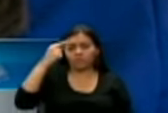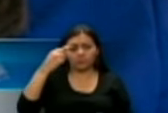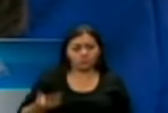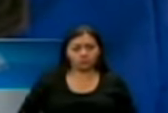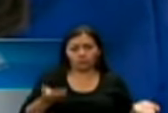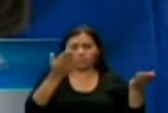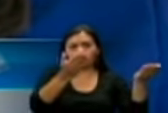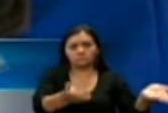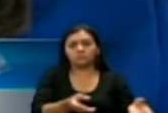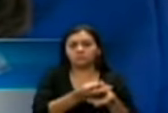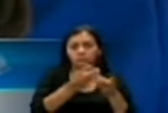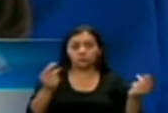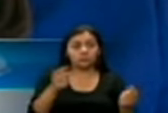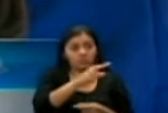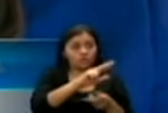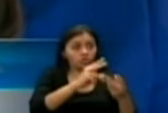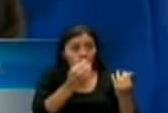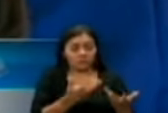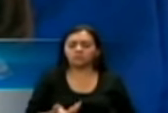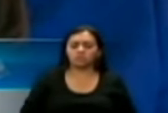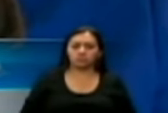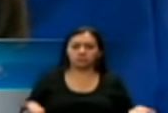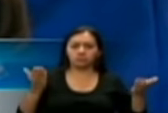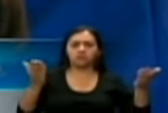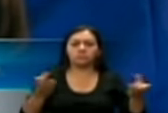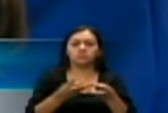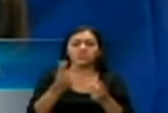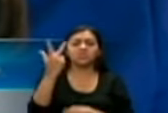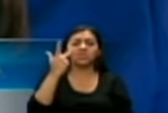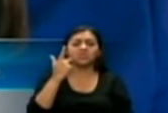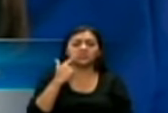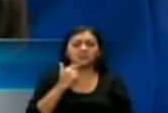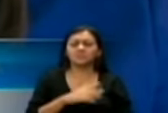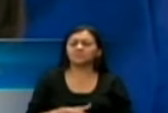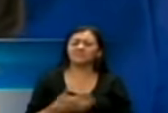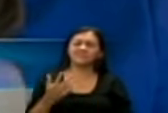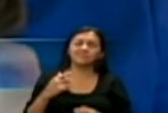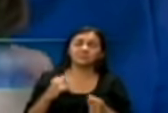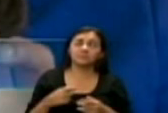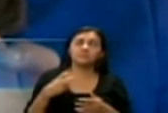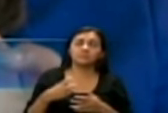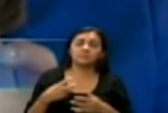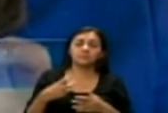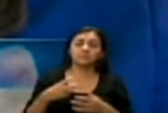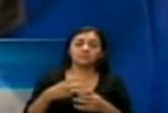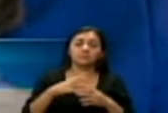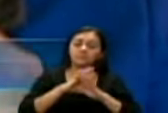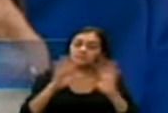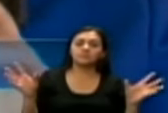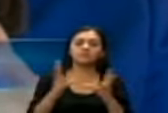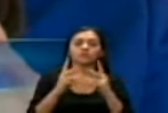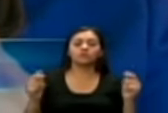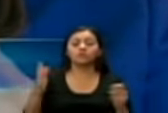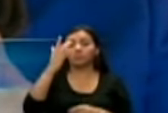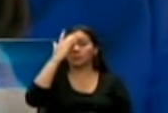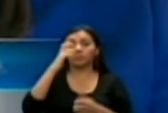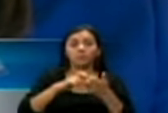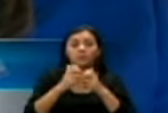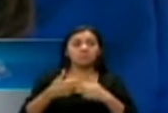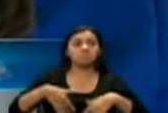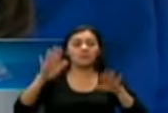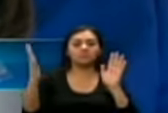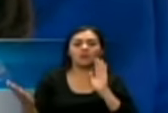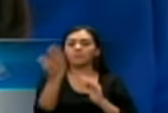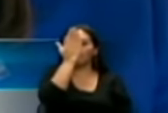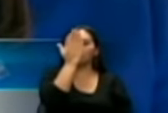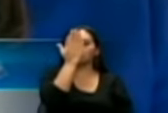que se pudiera resolver, y eso duró 3 días prácticamente. Pero el impacto fue de la amenaza, ¿verdad?, de